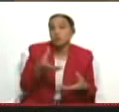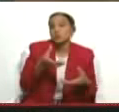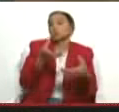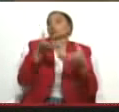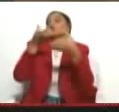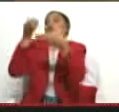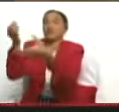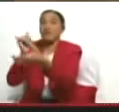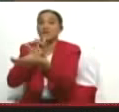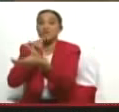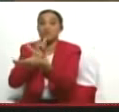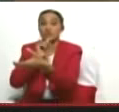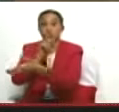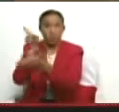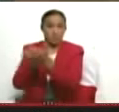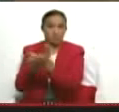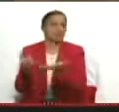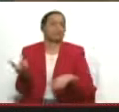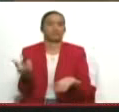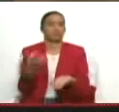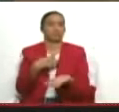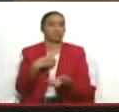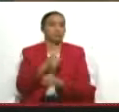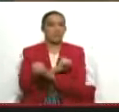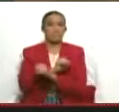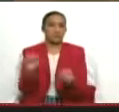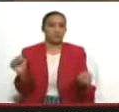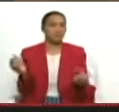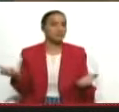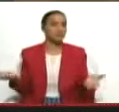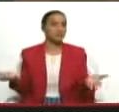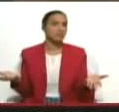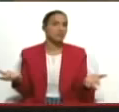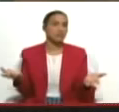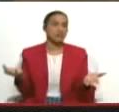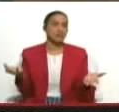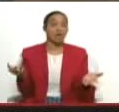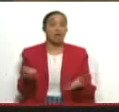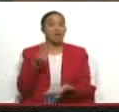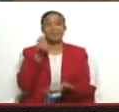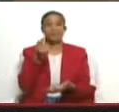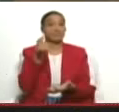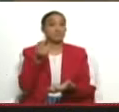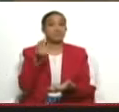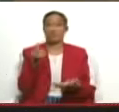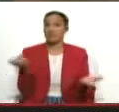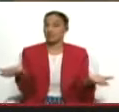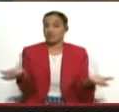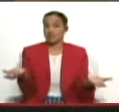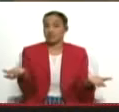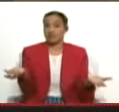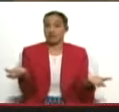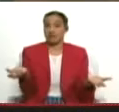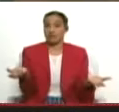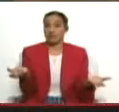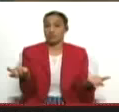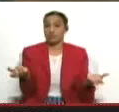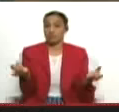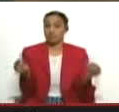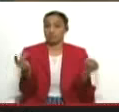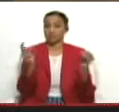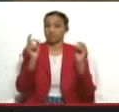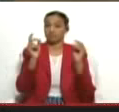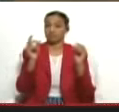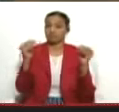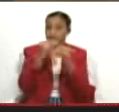Obviamente que a aparte delicado Son elementos de convicción contundente